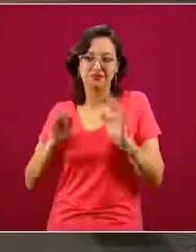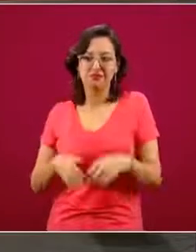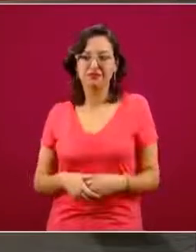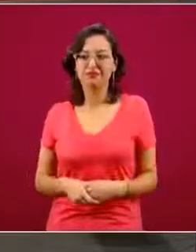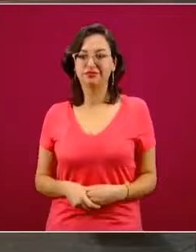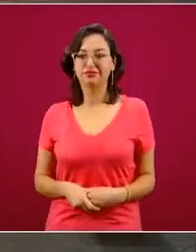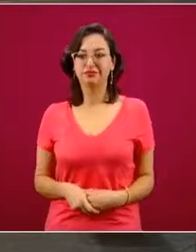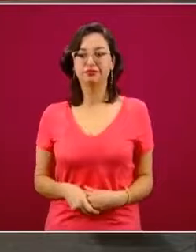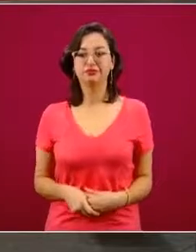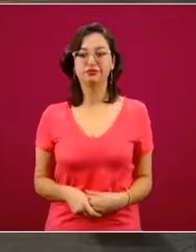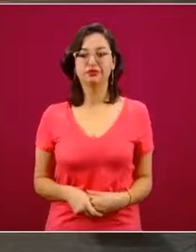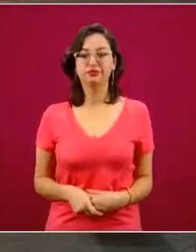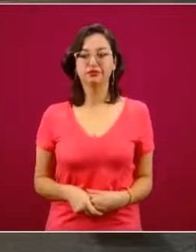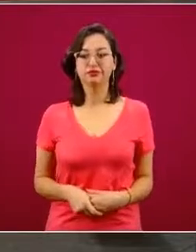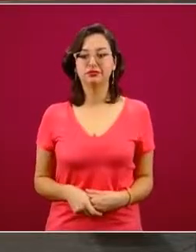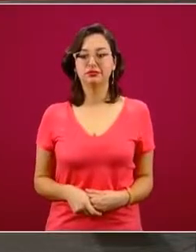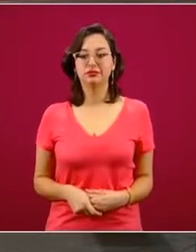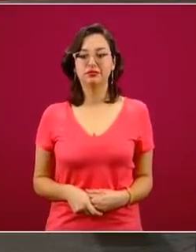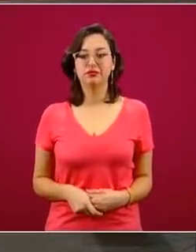Seguro.